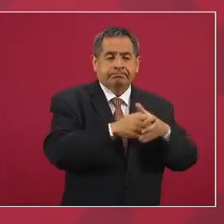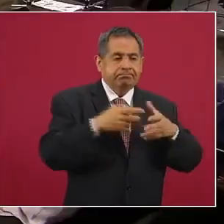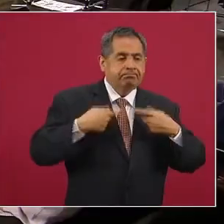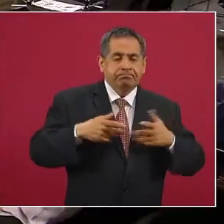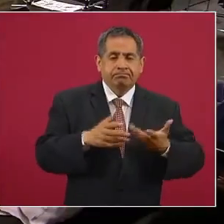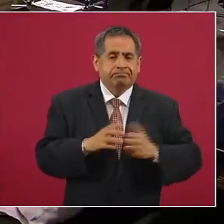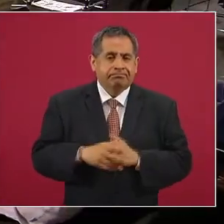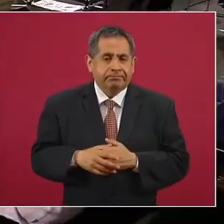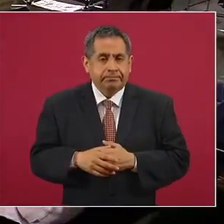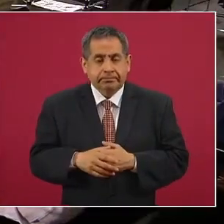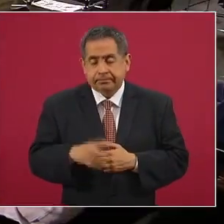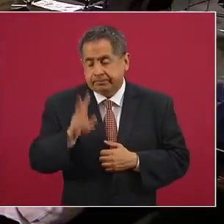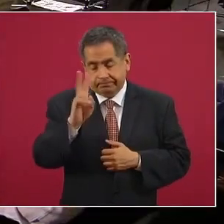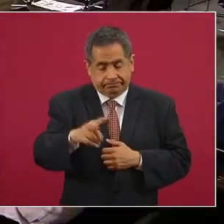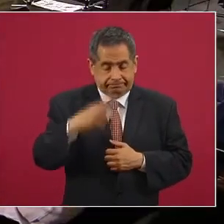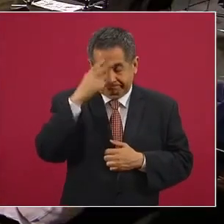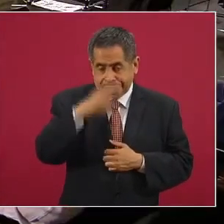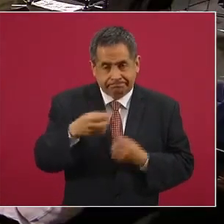México ha sido muy afectado